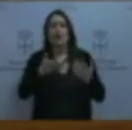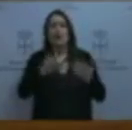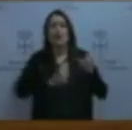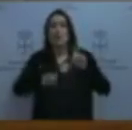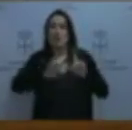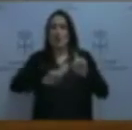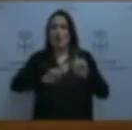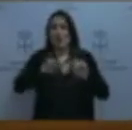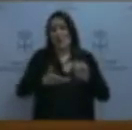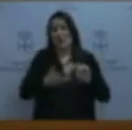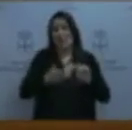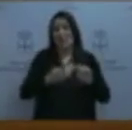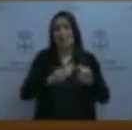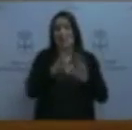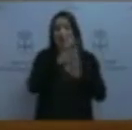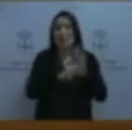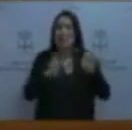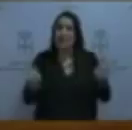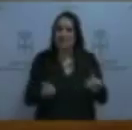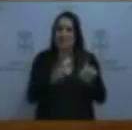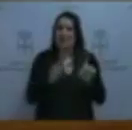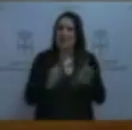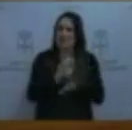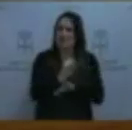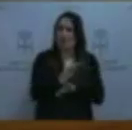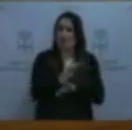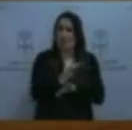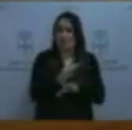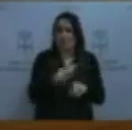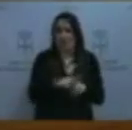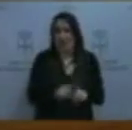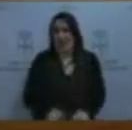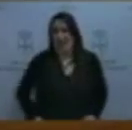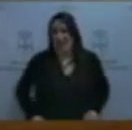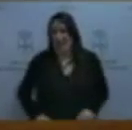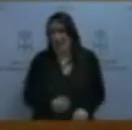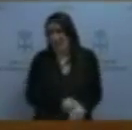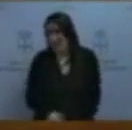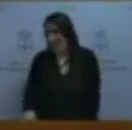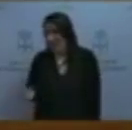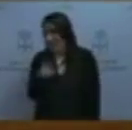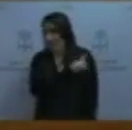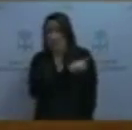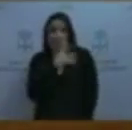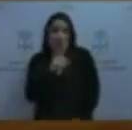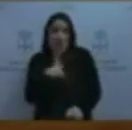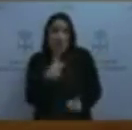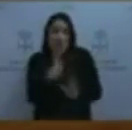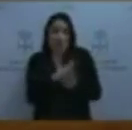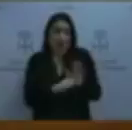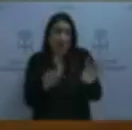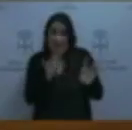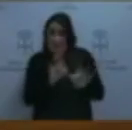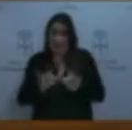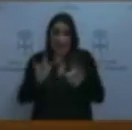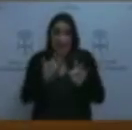programa informático, cuya inversión podemos decir que fue un verdadero despilfarro ante la inutilidad del mismo programa.